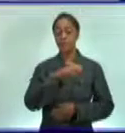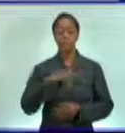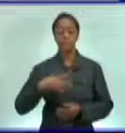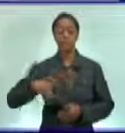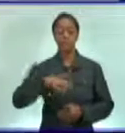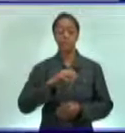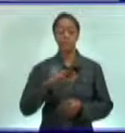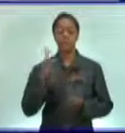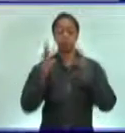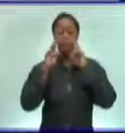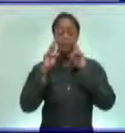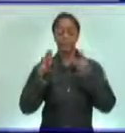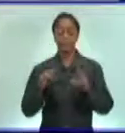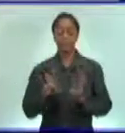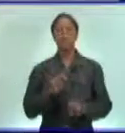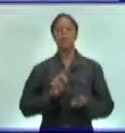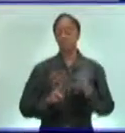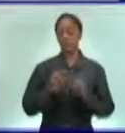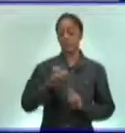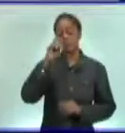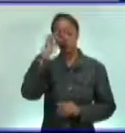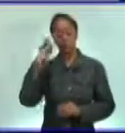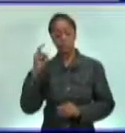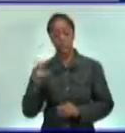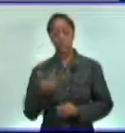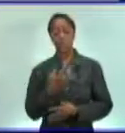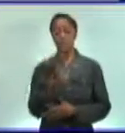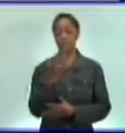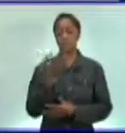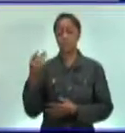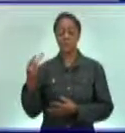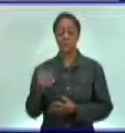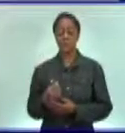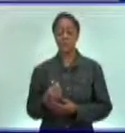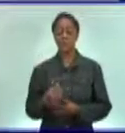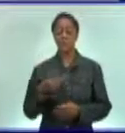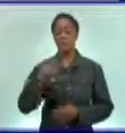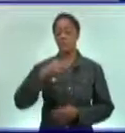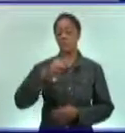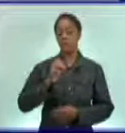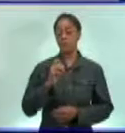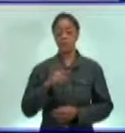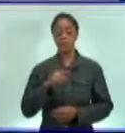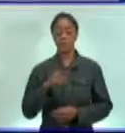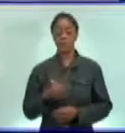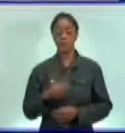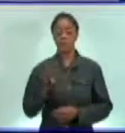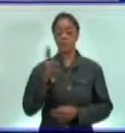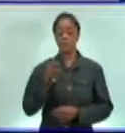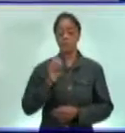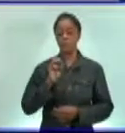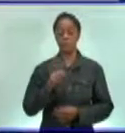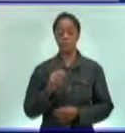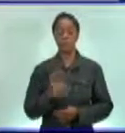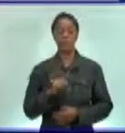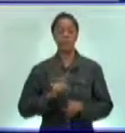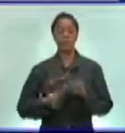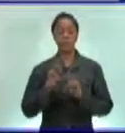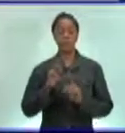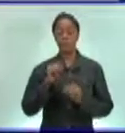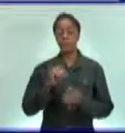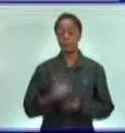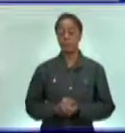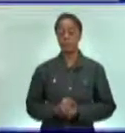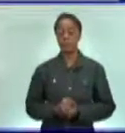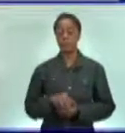los seres vivos. En algunos sí, como las plantas, los hongos y los protistas, algunos de ellos.